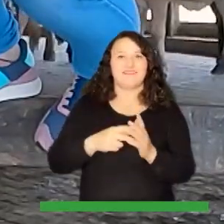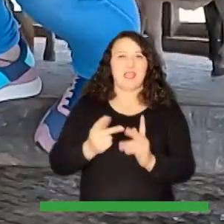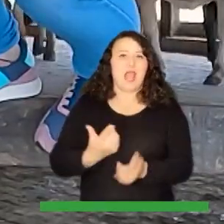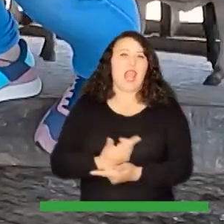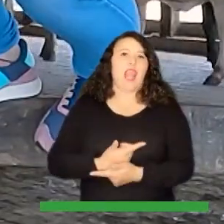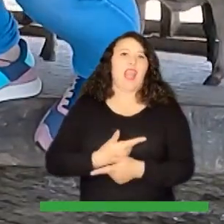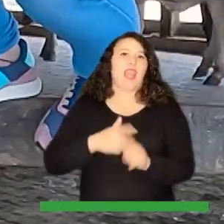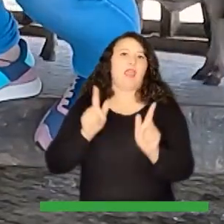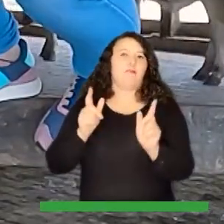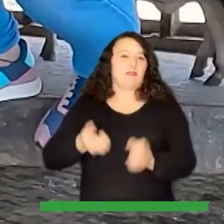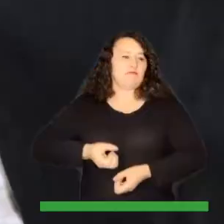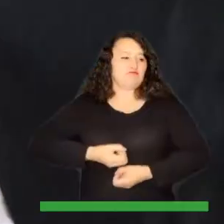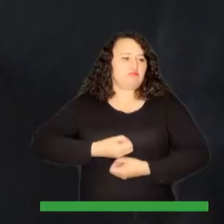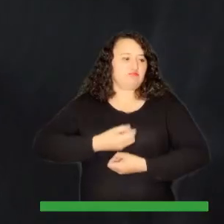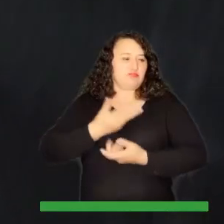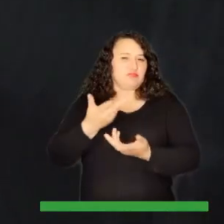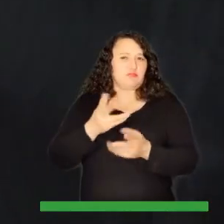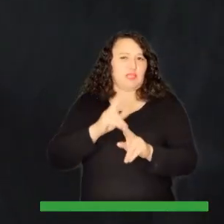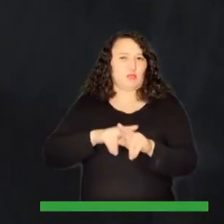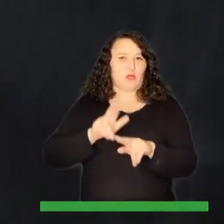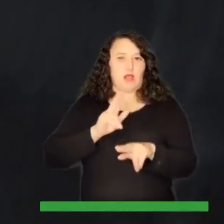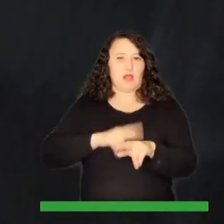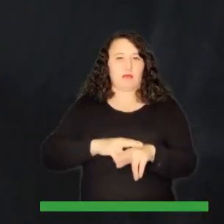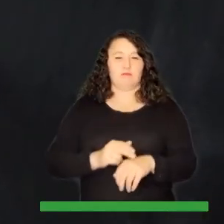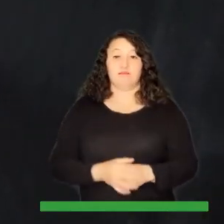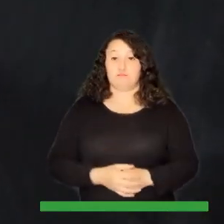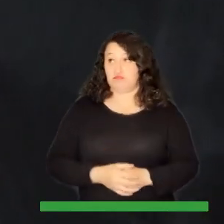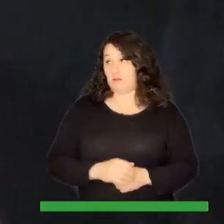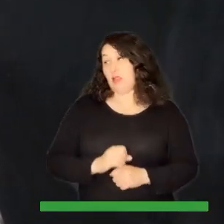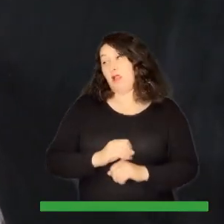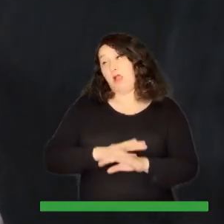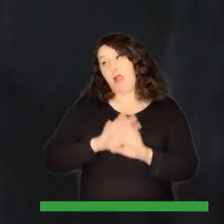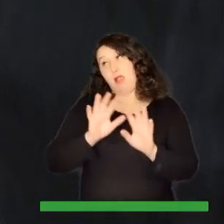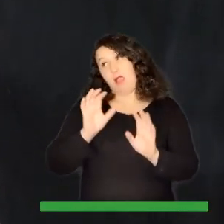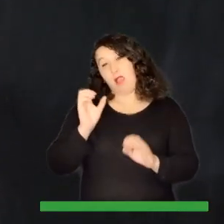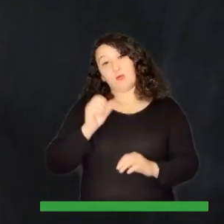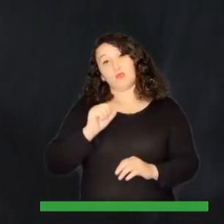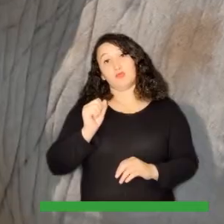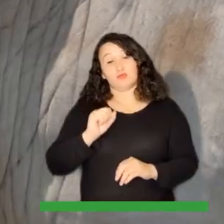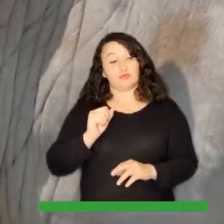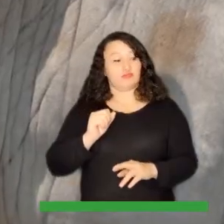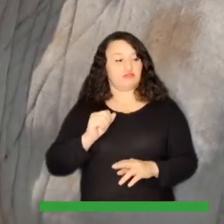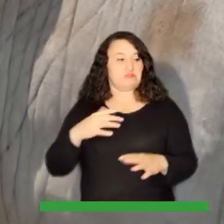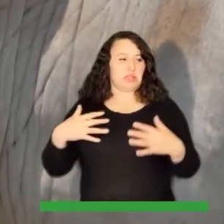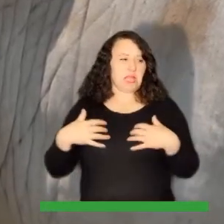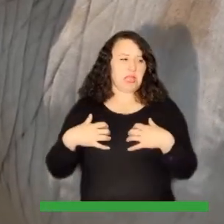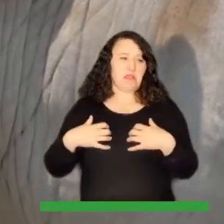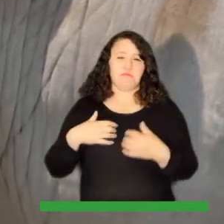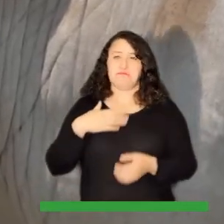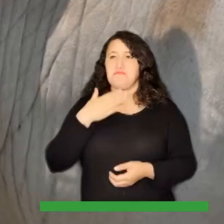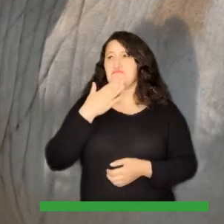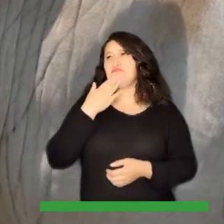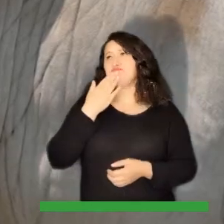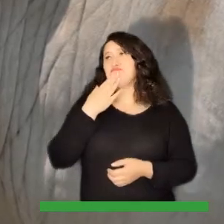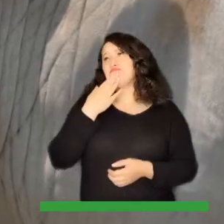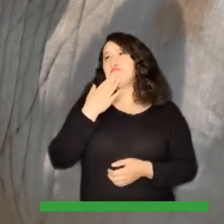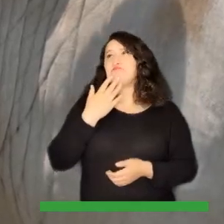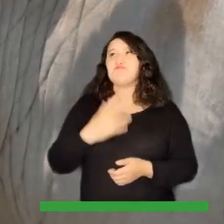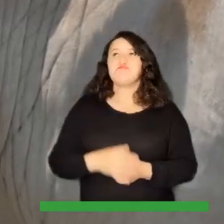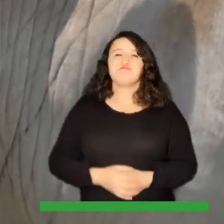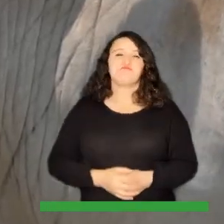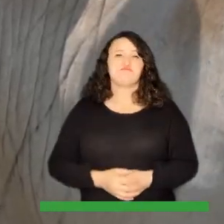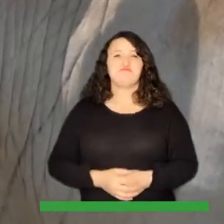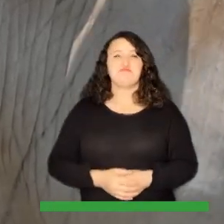expresando libremente su comportamiento natural. Sí, claro, se ven animales satisfechos porque tienen la disponibilidad